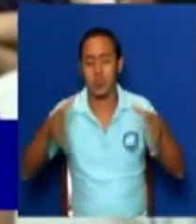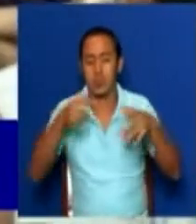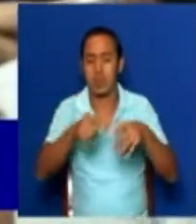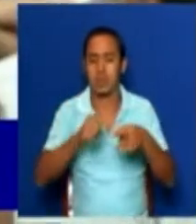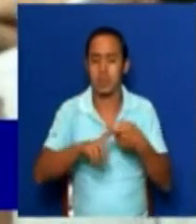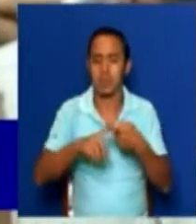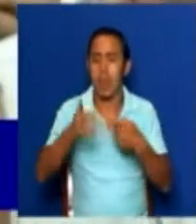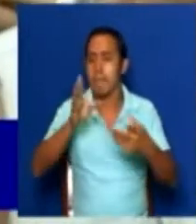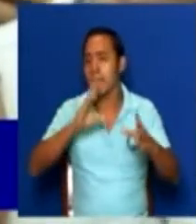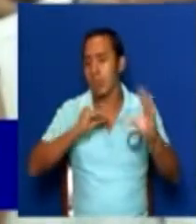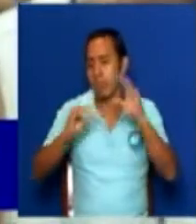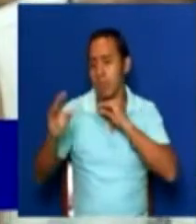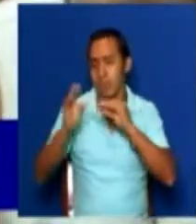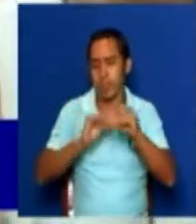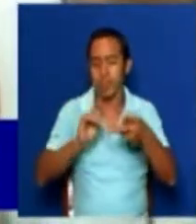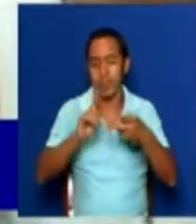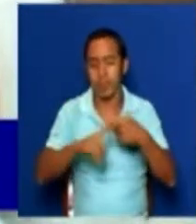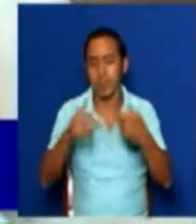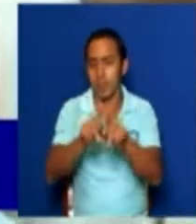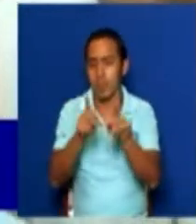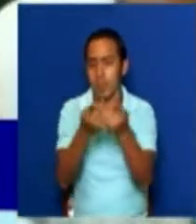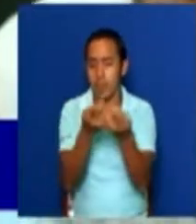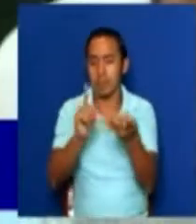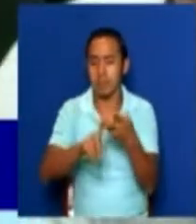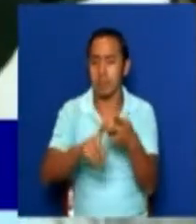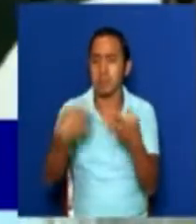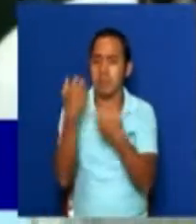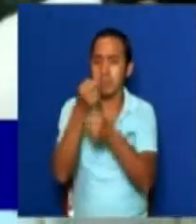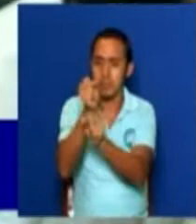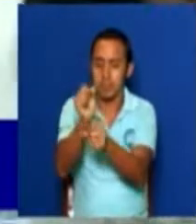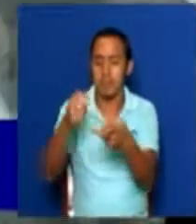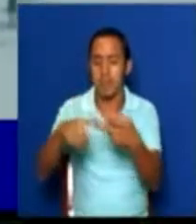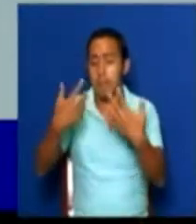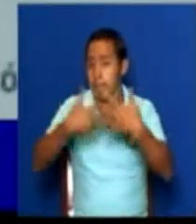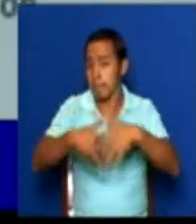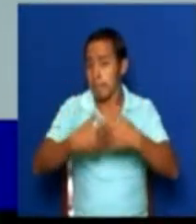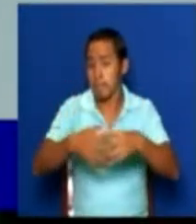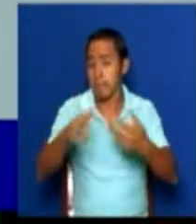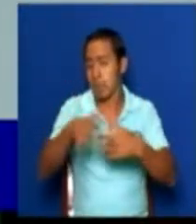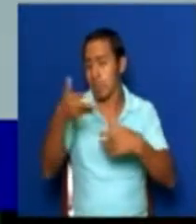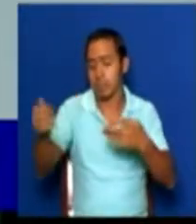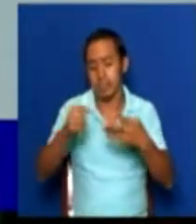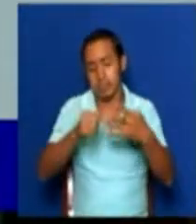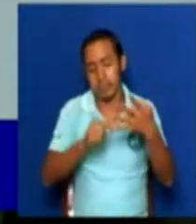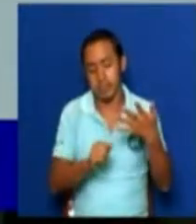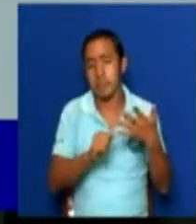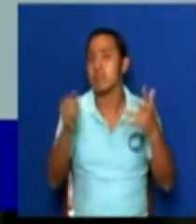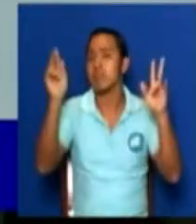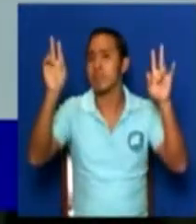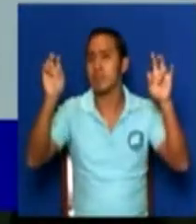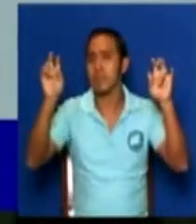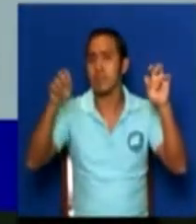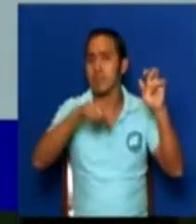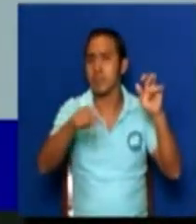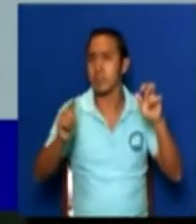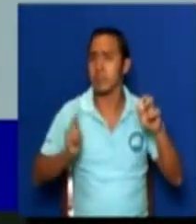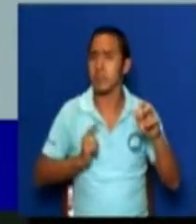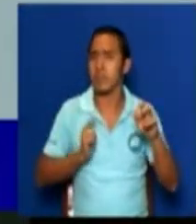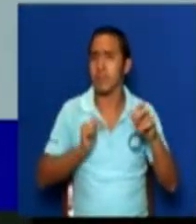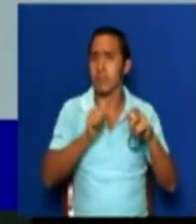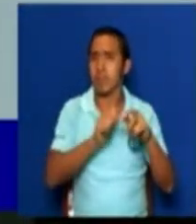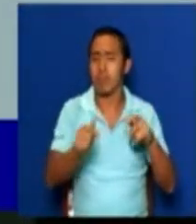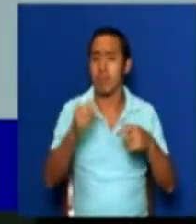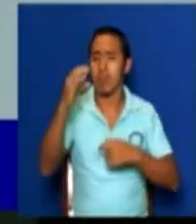diálogo público-privado, liderazgo en organizaciones empresariales, entre otras. De hecho, este es uno de los temas también que nosotros en